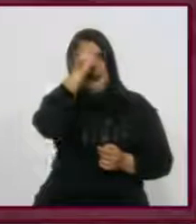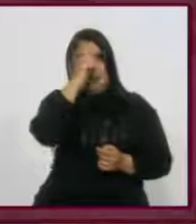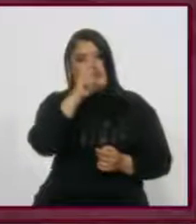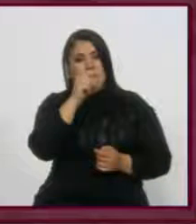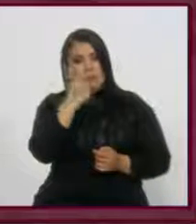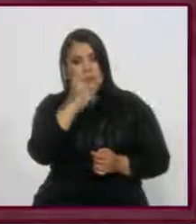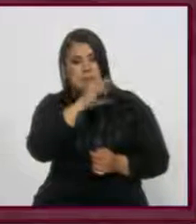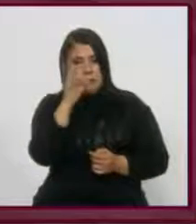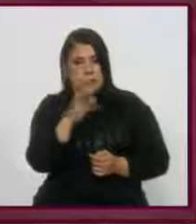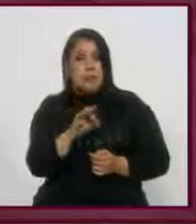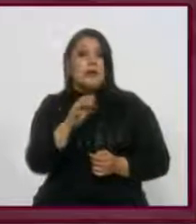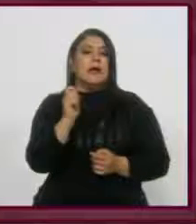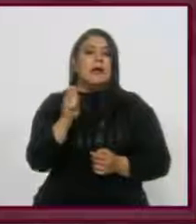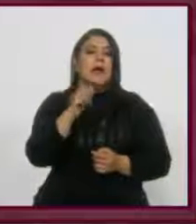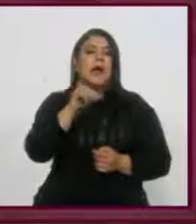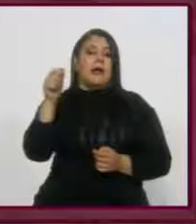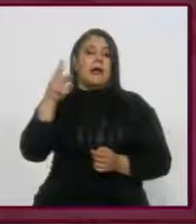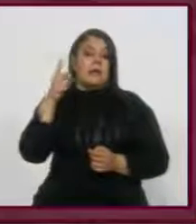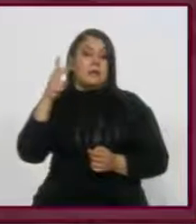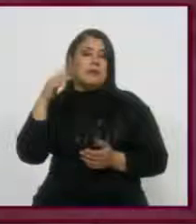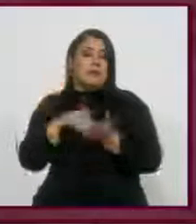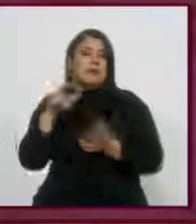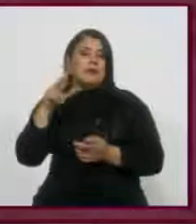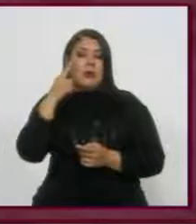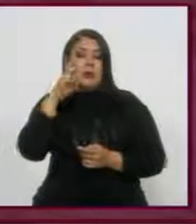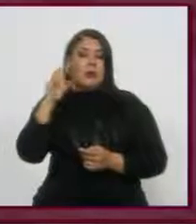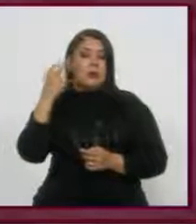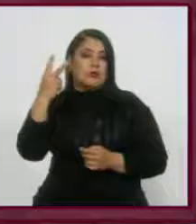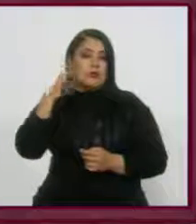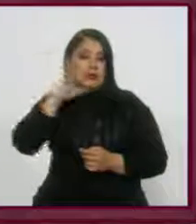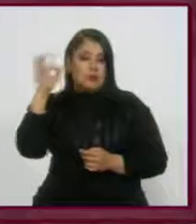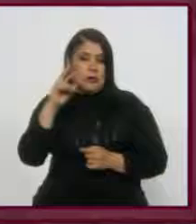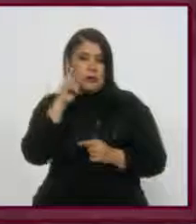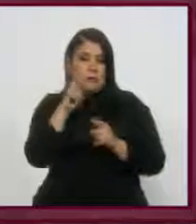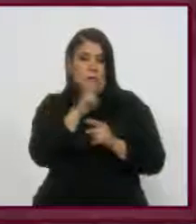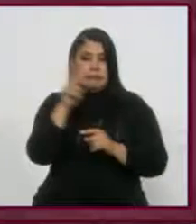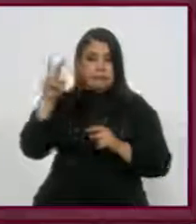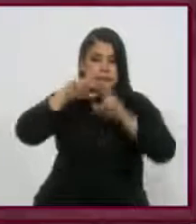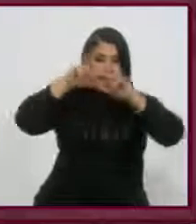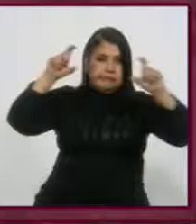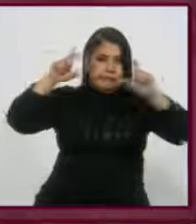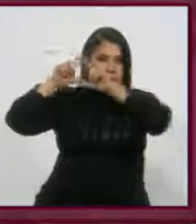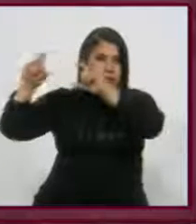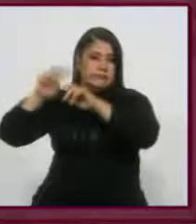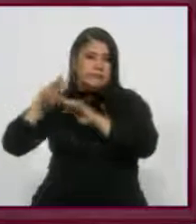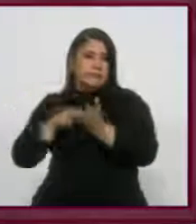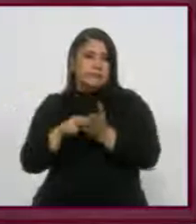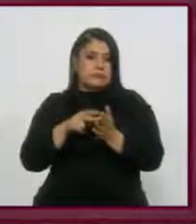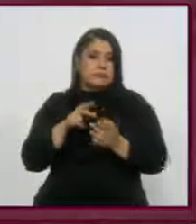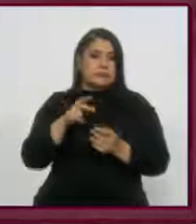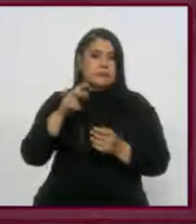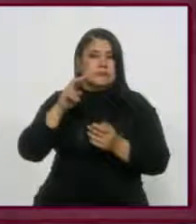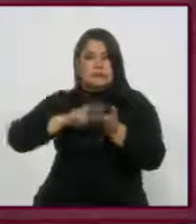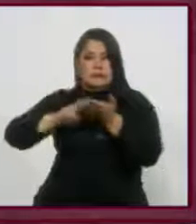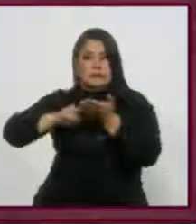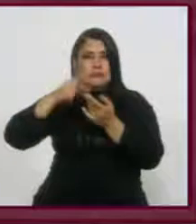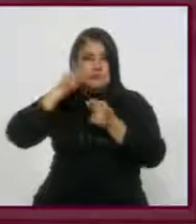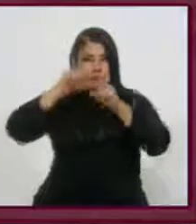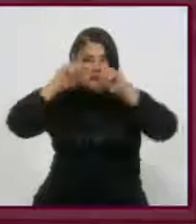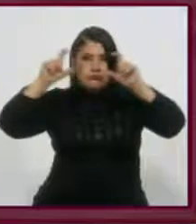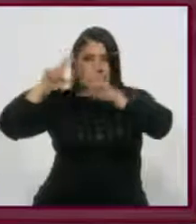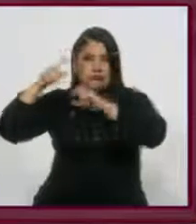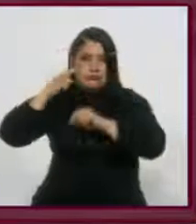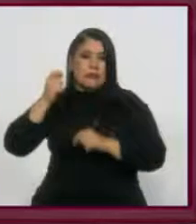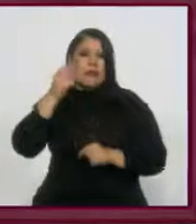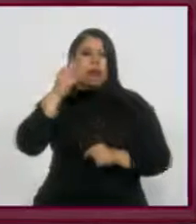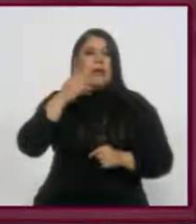18, de 87 a 92%, es un cambio marginal, pero creo que es bastante claro el número, ¿no? 9 de